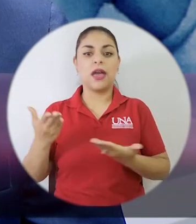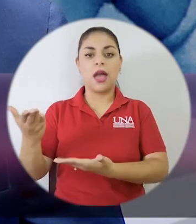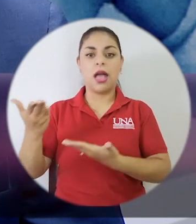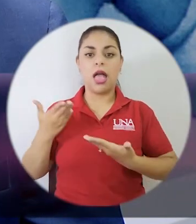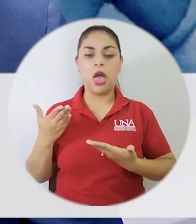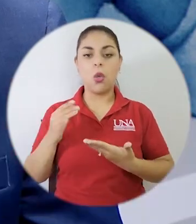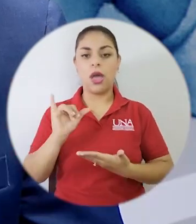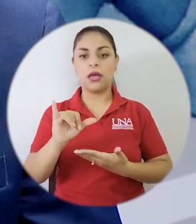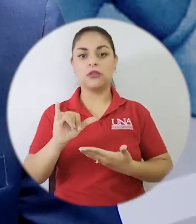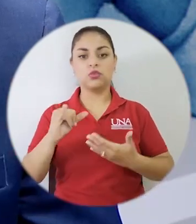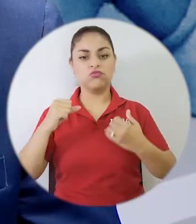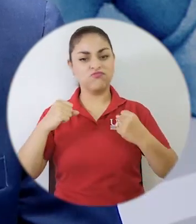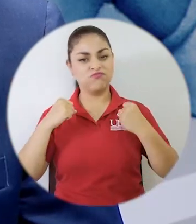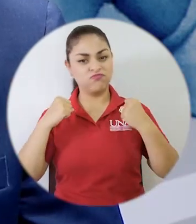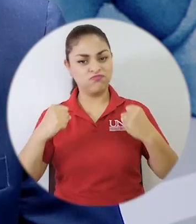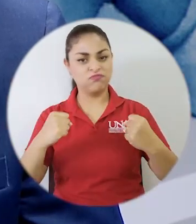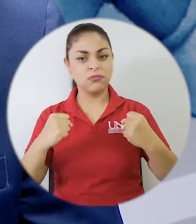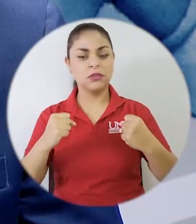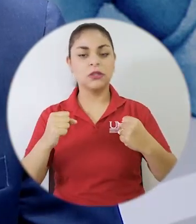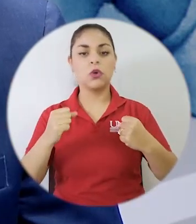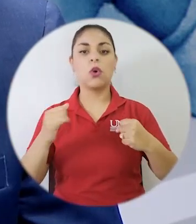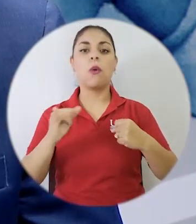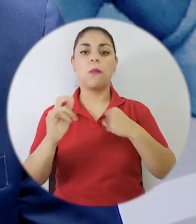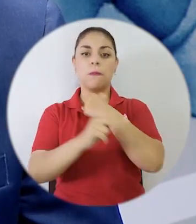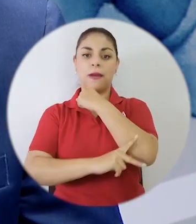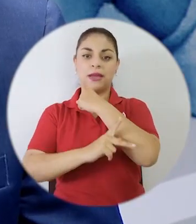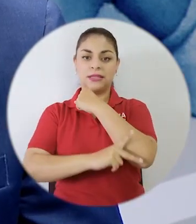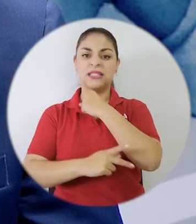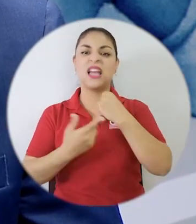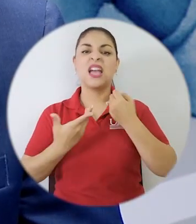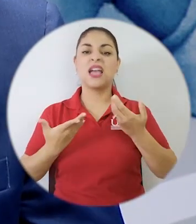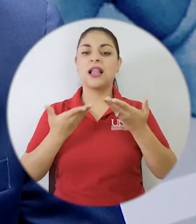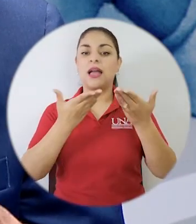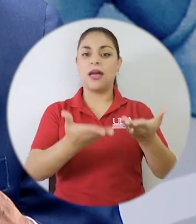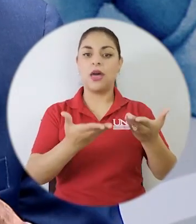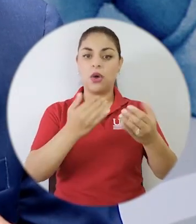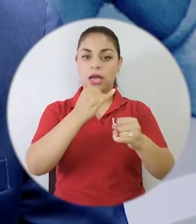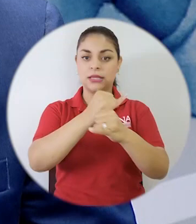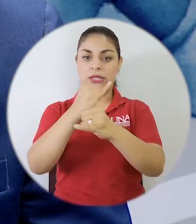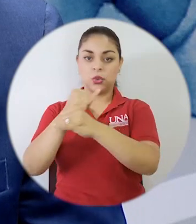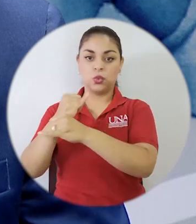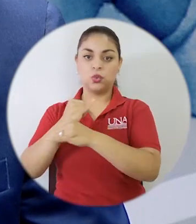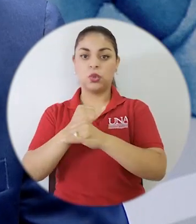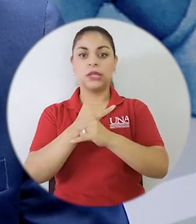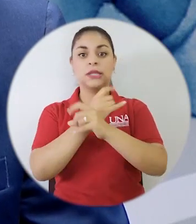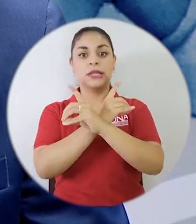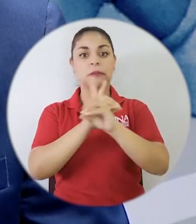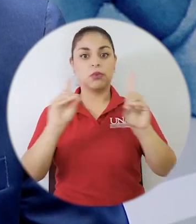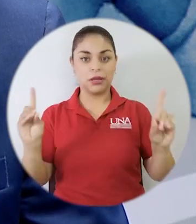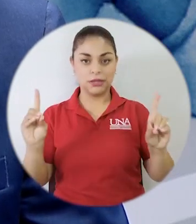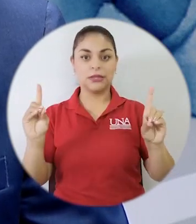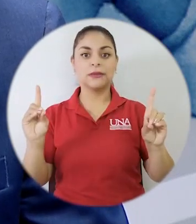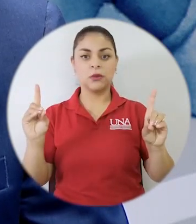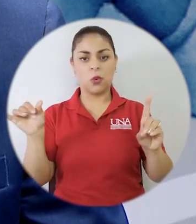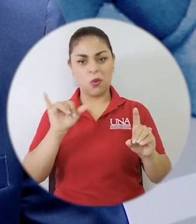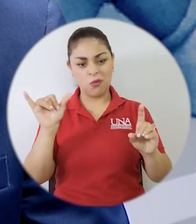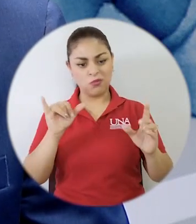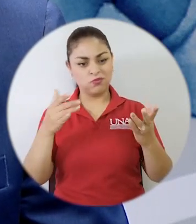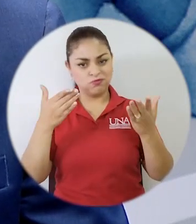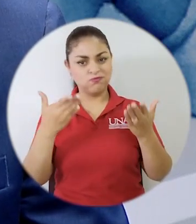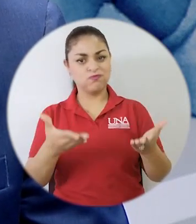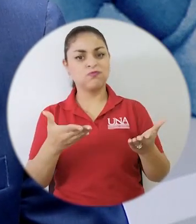nos ha dado esa solidez como república, qué es lo que le ha dado a las instituciones